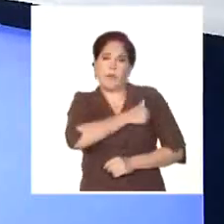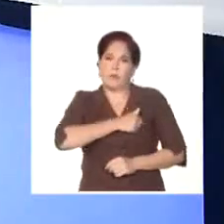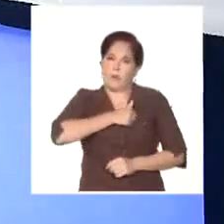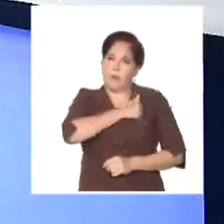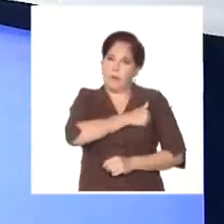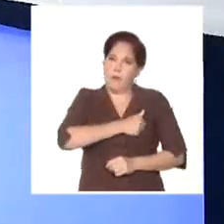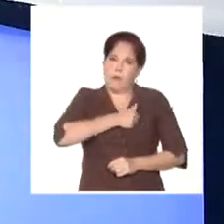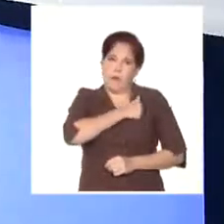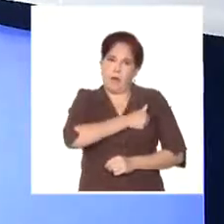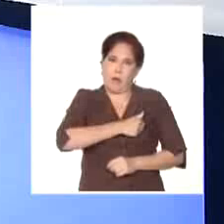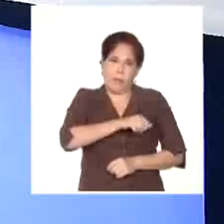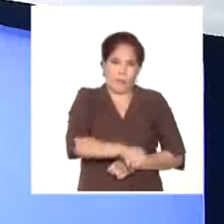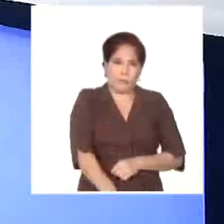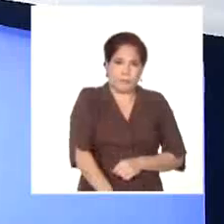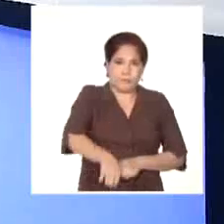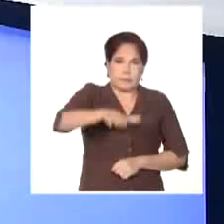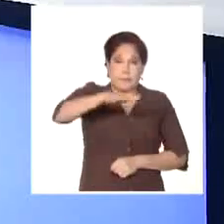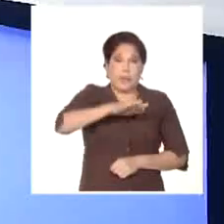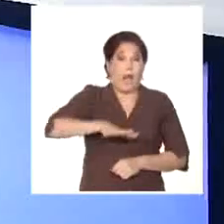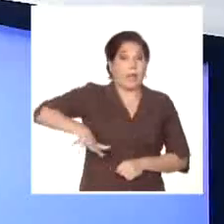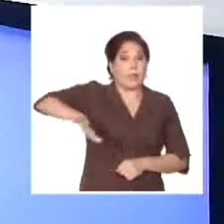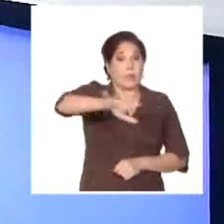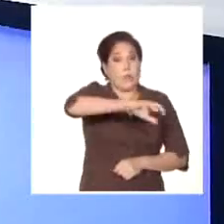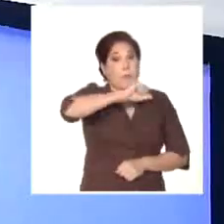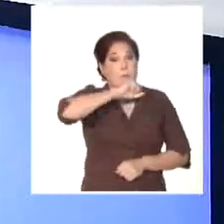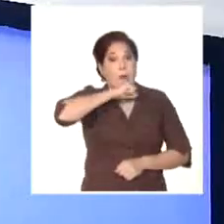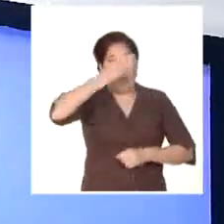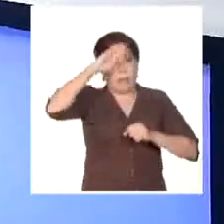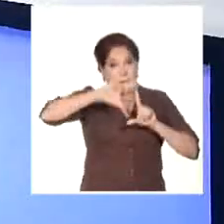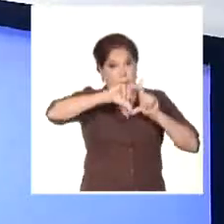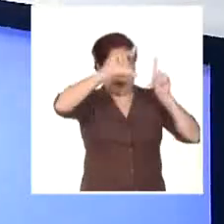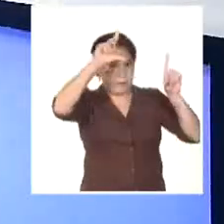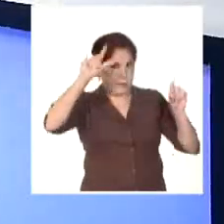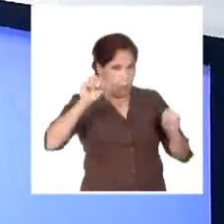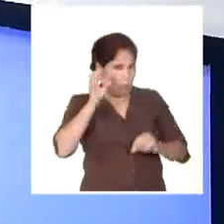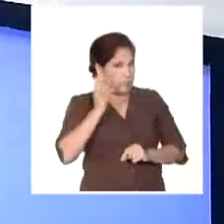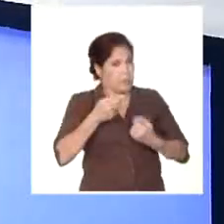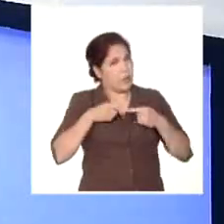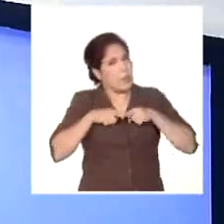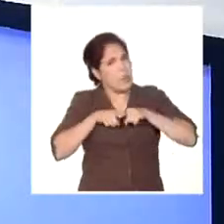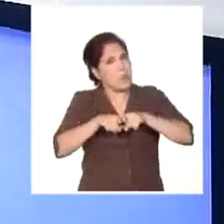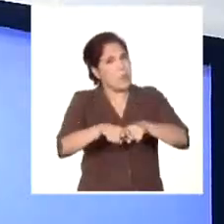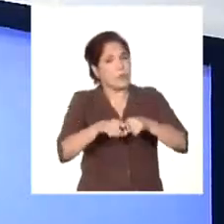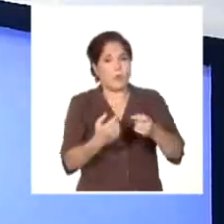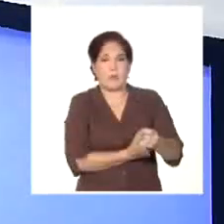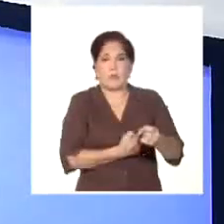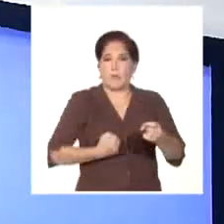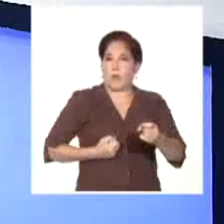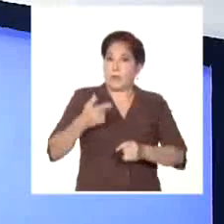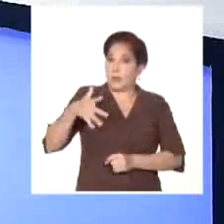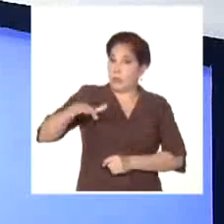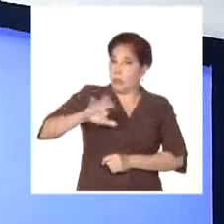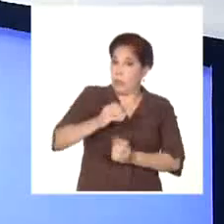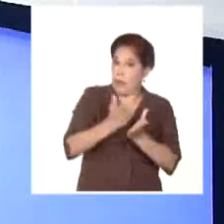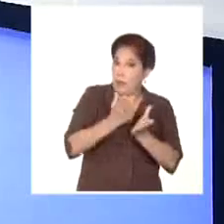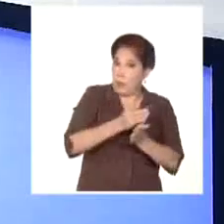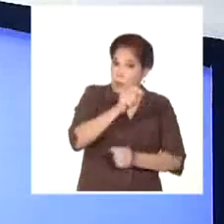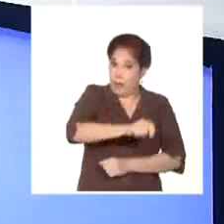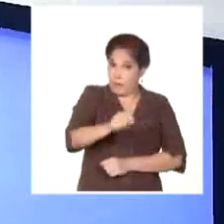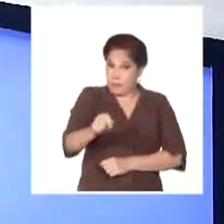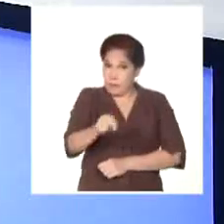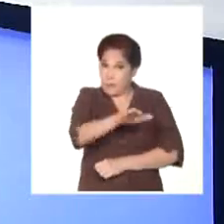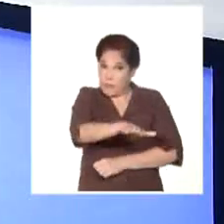recibimos desde la niñez. A todas las madres cubanas, esas que acompañan y se esfuerzan a diario para educar a sus hijos,